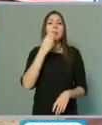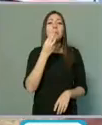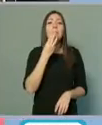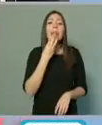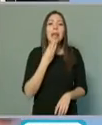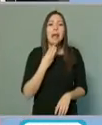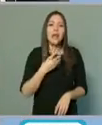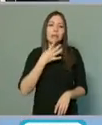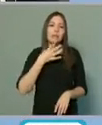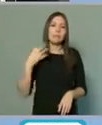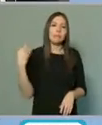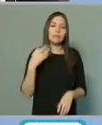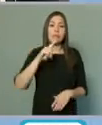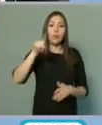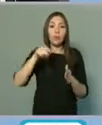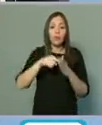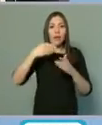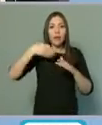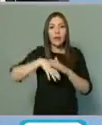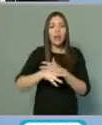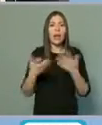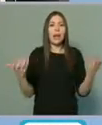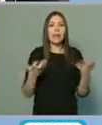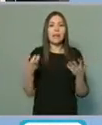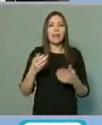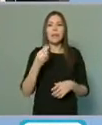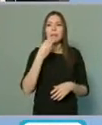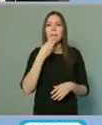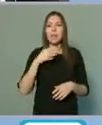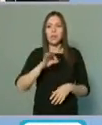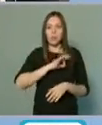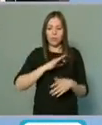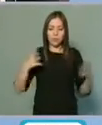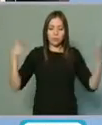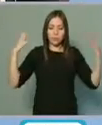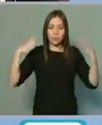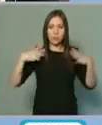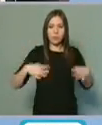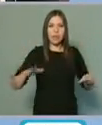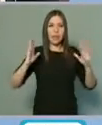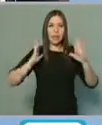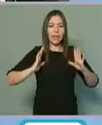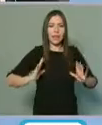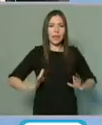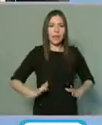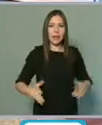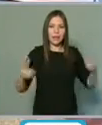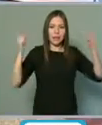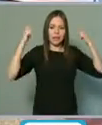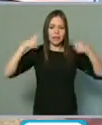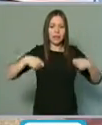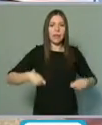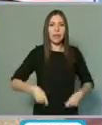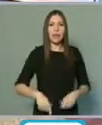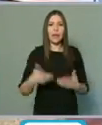este sitio se produce miel y también te puedes vestir con digamos, traje que usan, ahora sí que